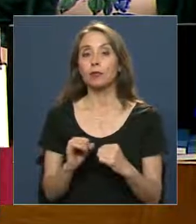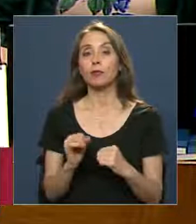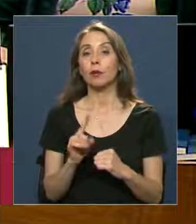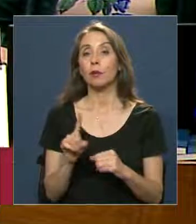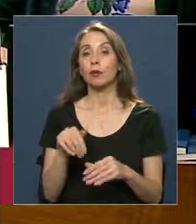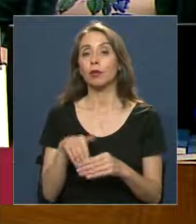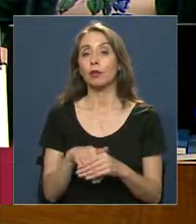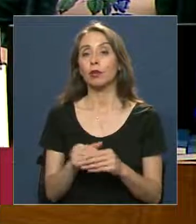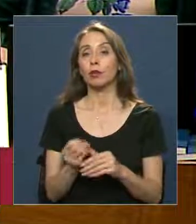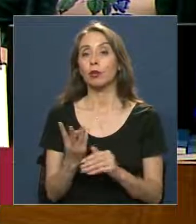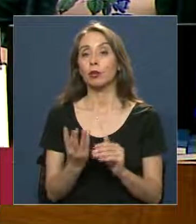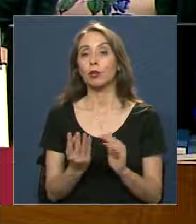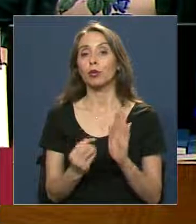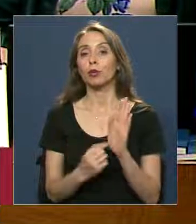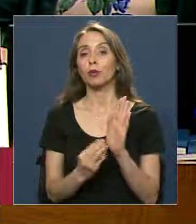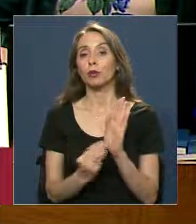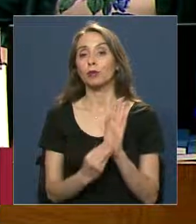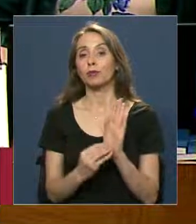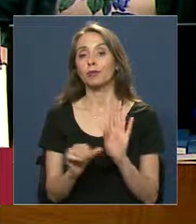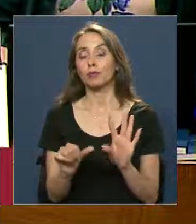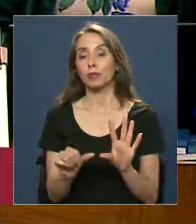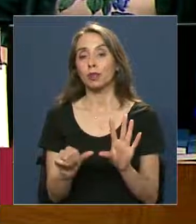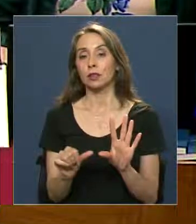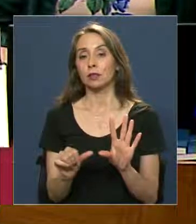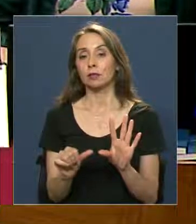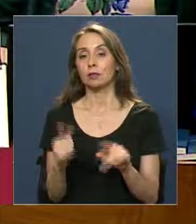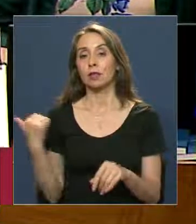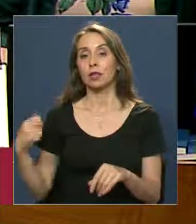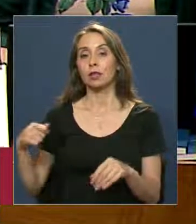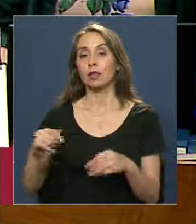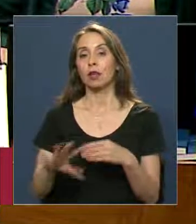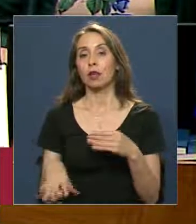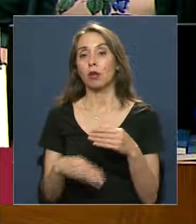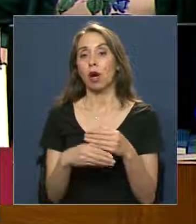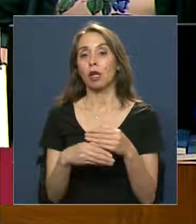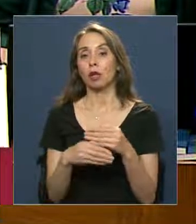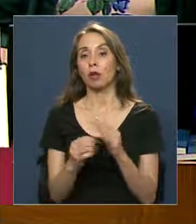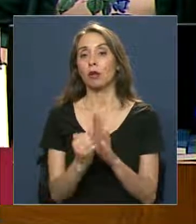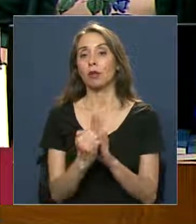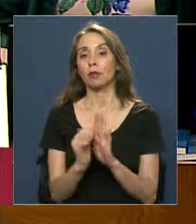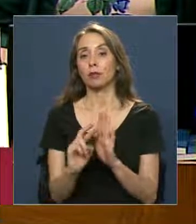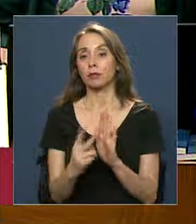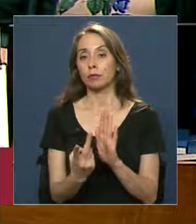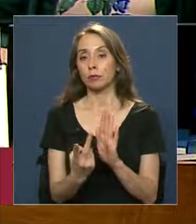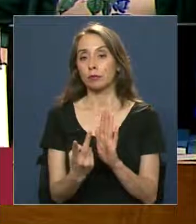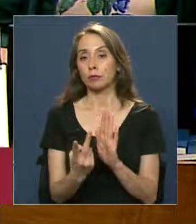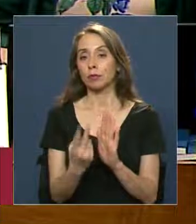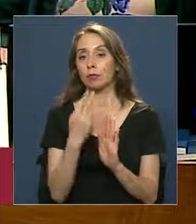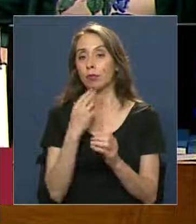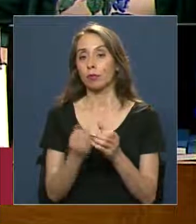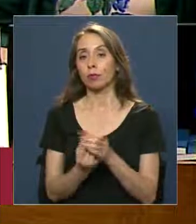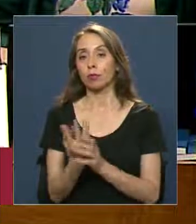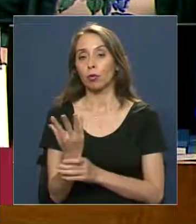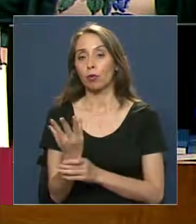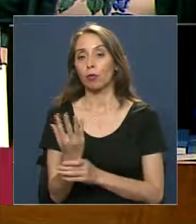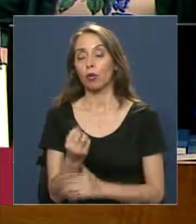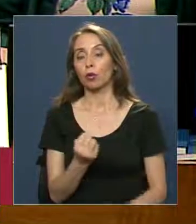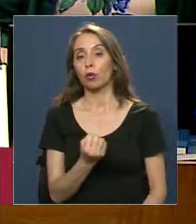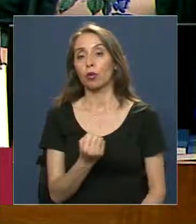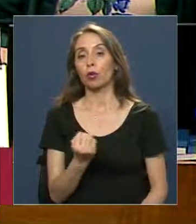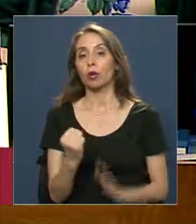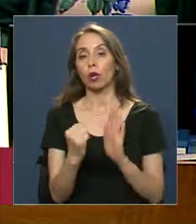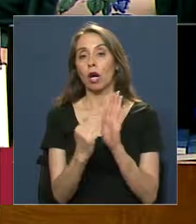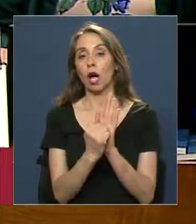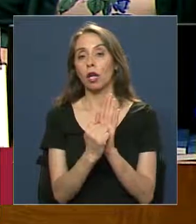del nuevo numeral 6 incorporado por el Senado en el artículo 2 y del nuevo